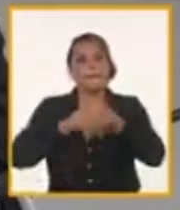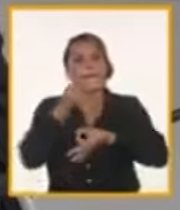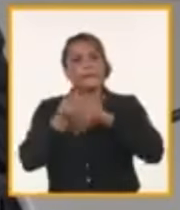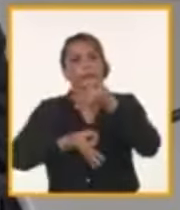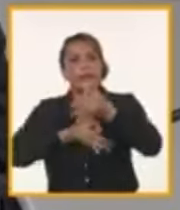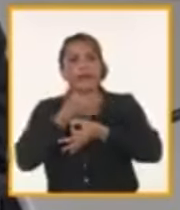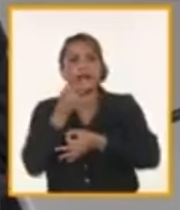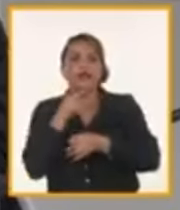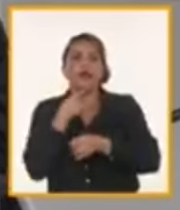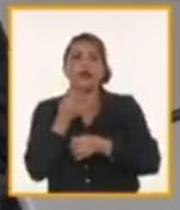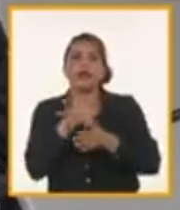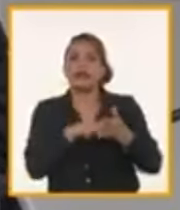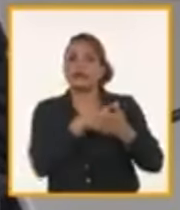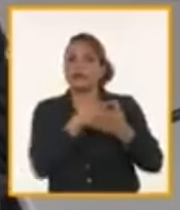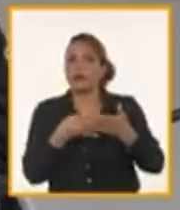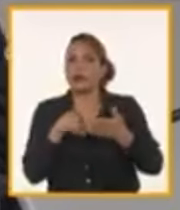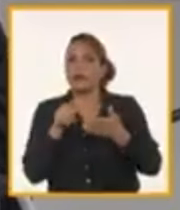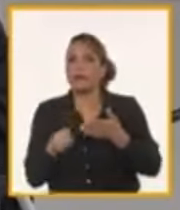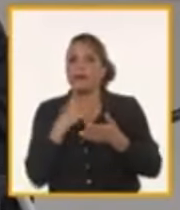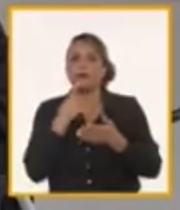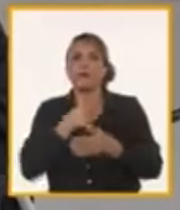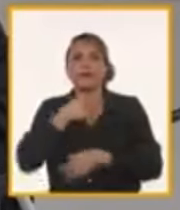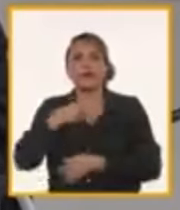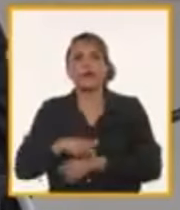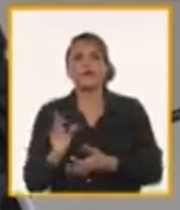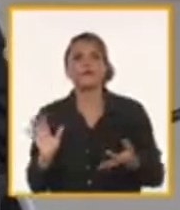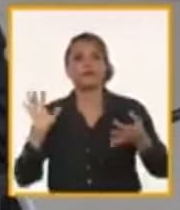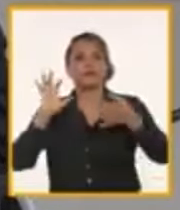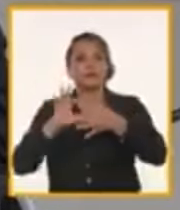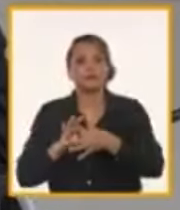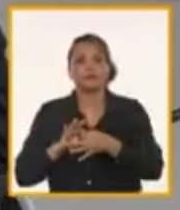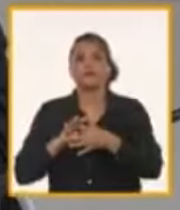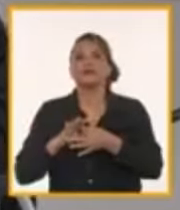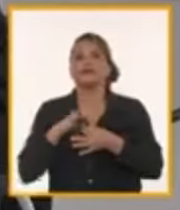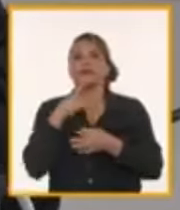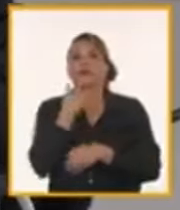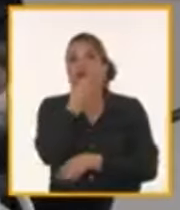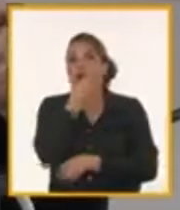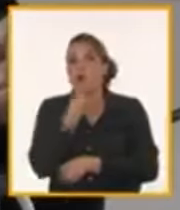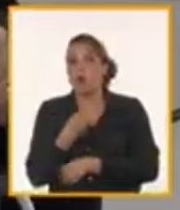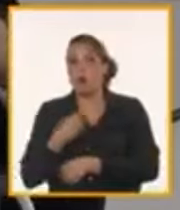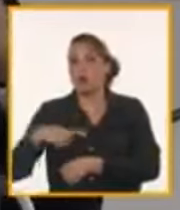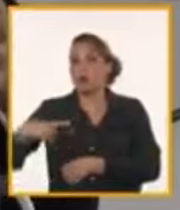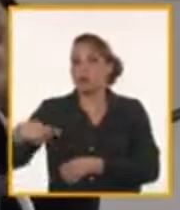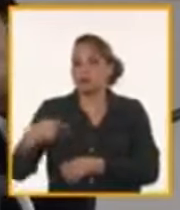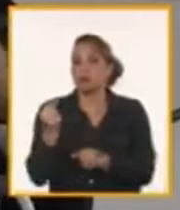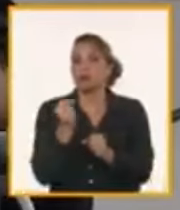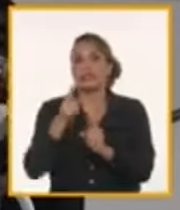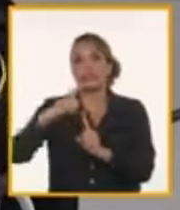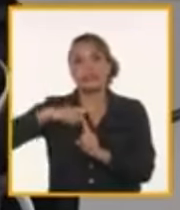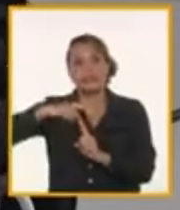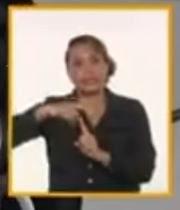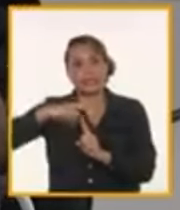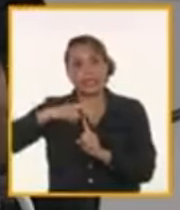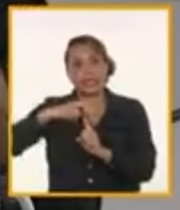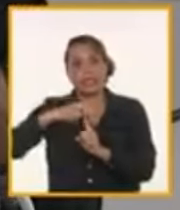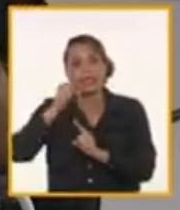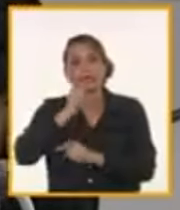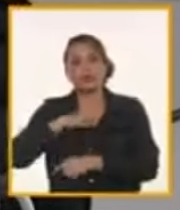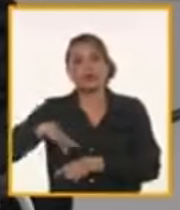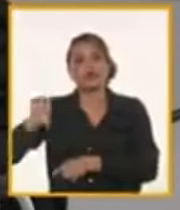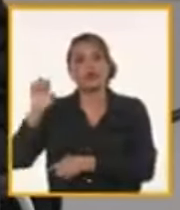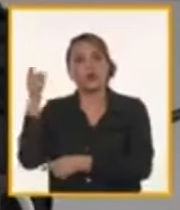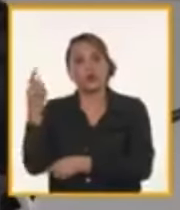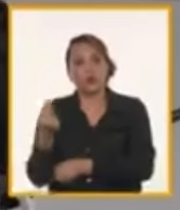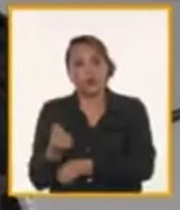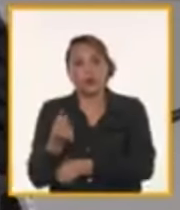actualización de nuestra estrategia como es la vinculación sistemática de nuestros jóvenes a tareas socioeconómicas fundamentalmente de su